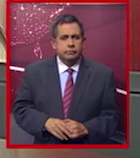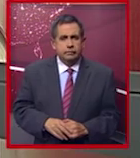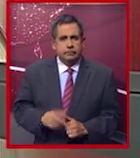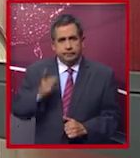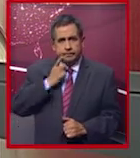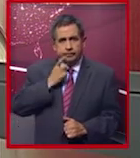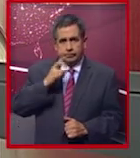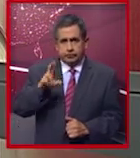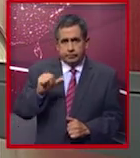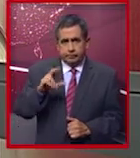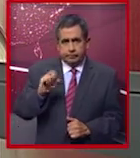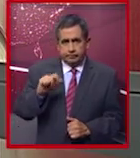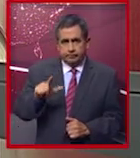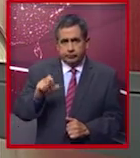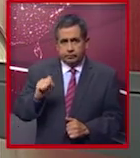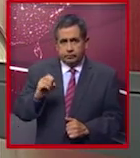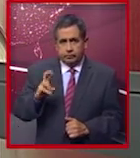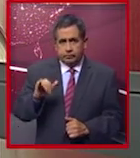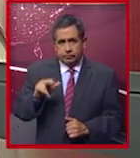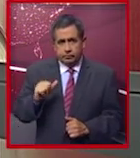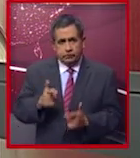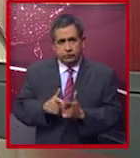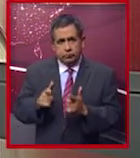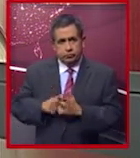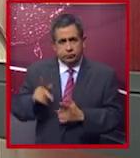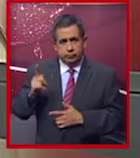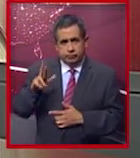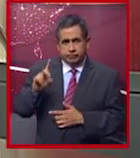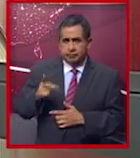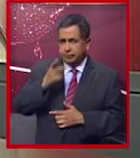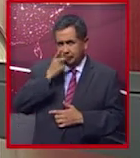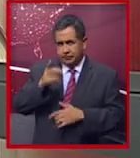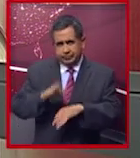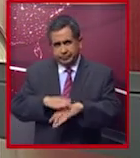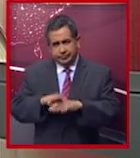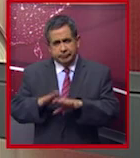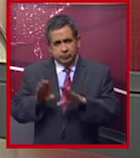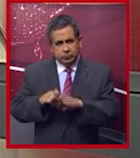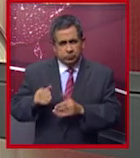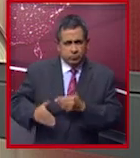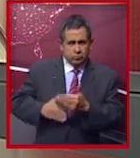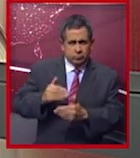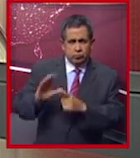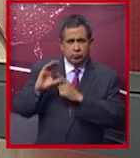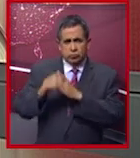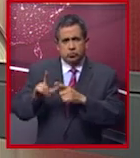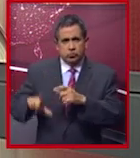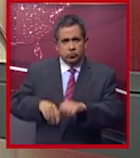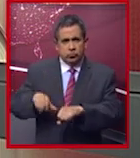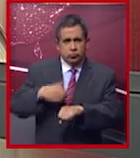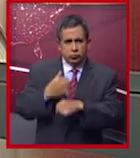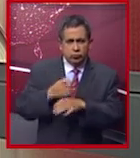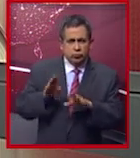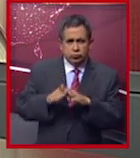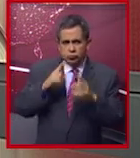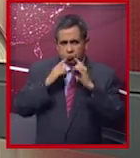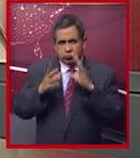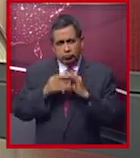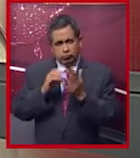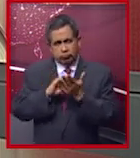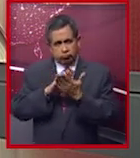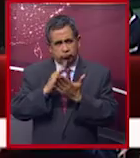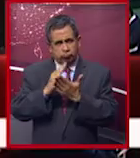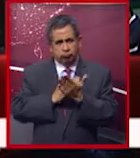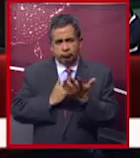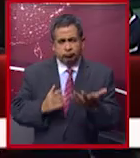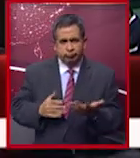El diputado Rafael Hernández Soriano, de la fracción del PRD, rechazó tanto el procedimiento de la Comisión de Gobernación como el contenido del mismo